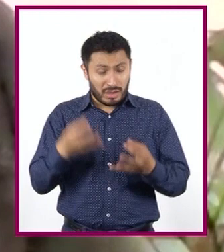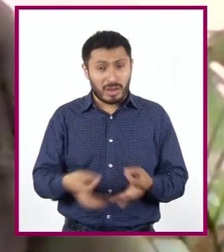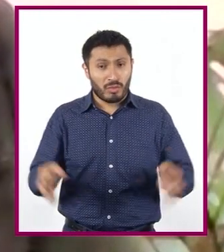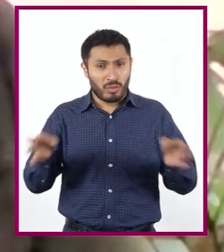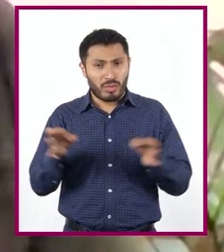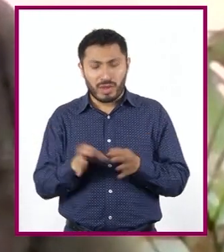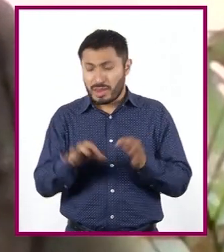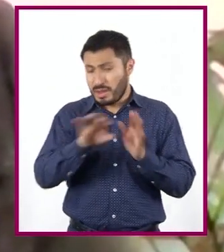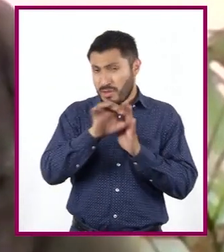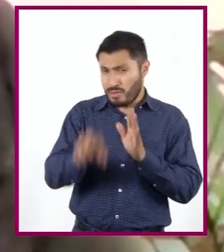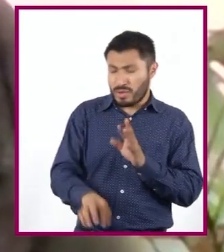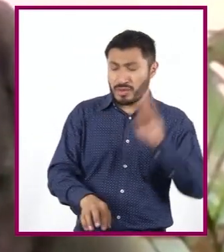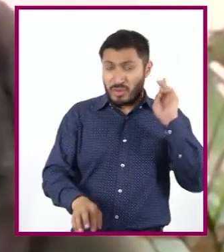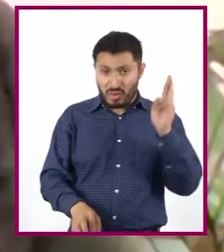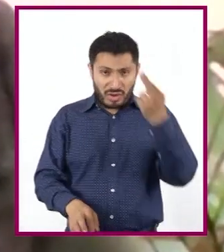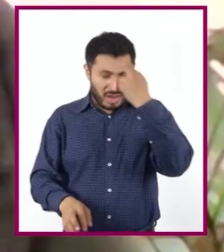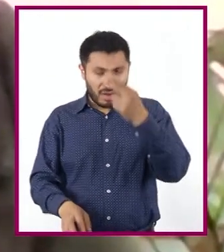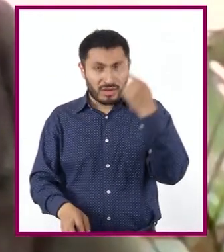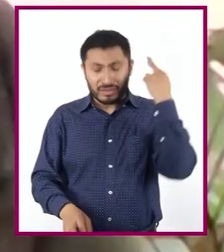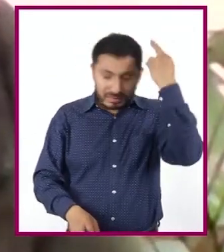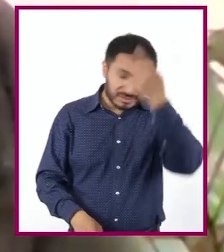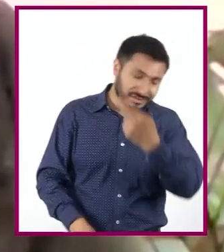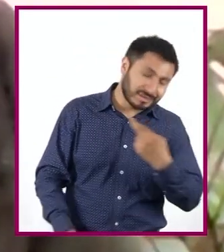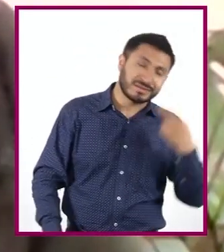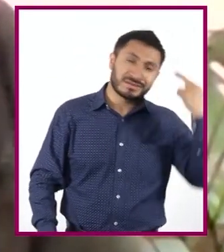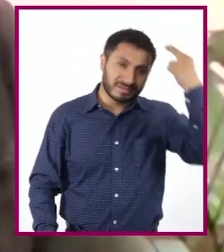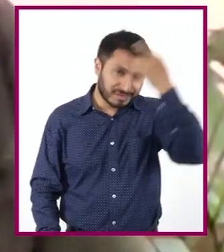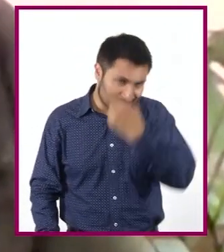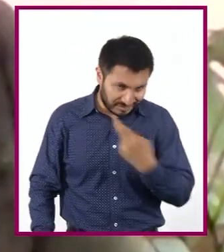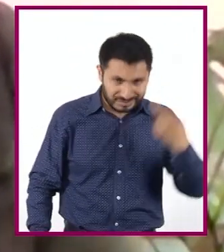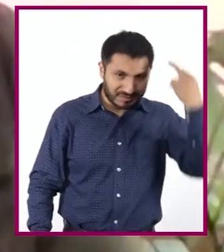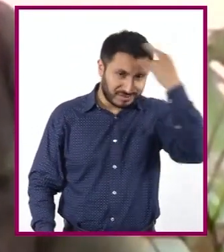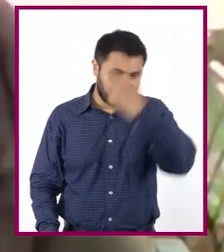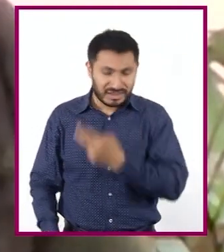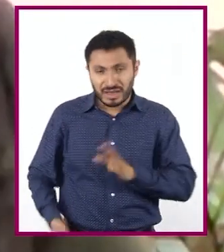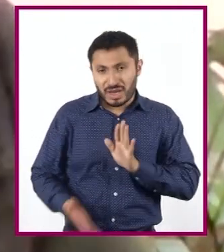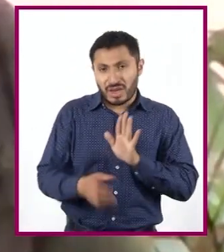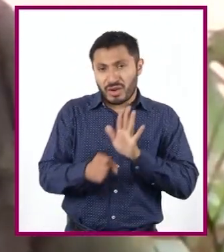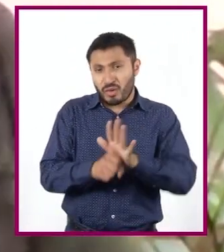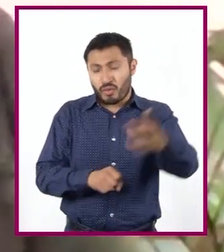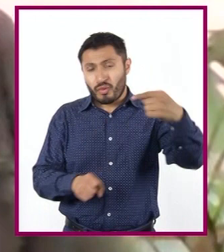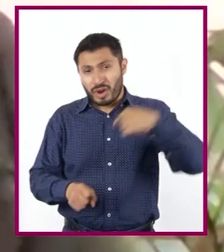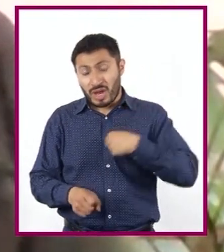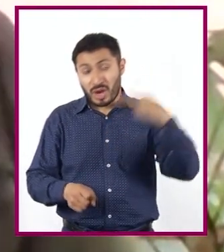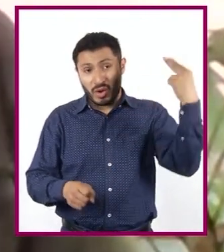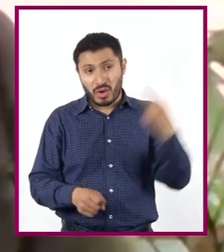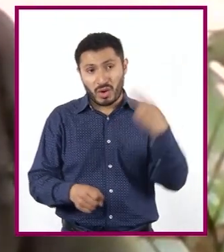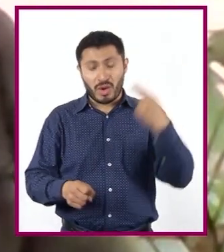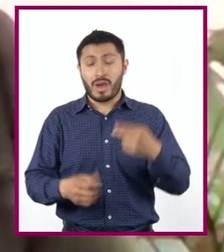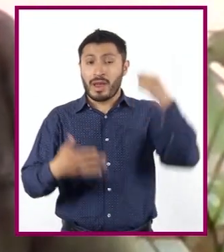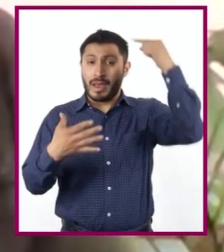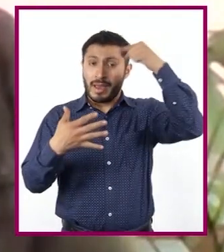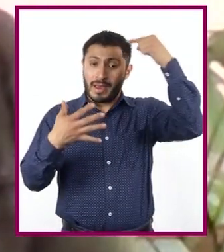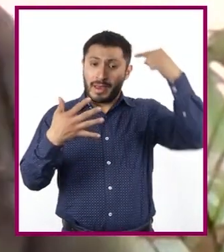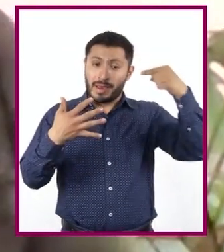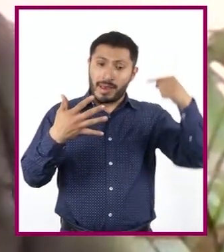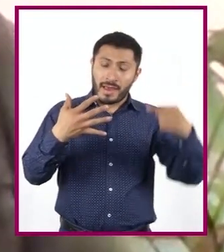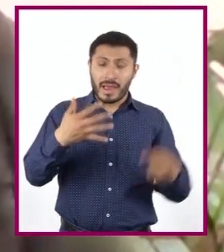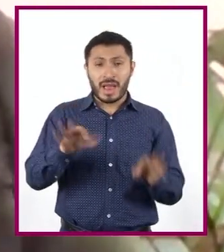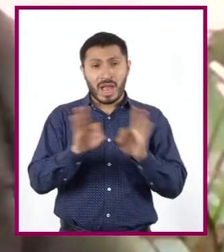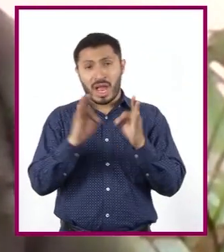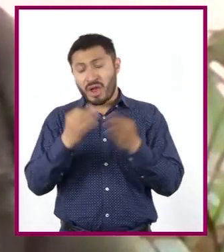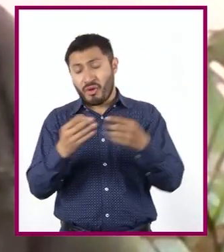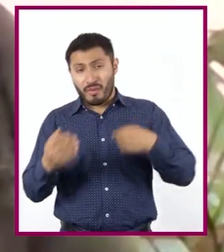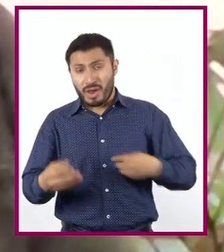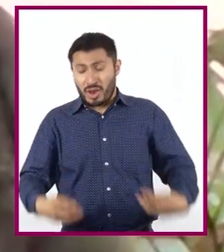Que merece cualquier libro, ¿no? Entonces sí requiere disciplina, sin duda alguna. ¿Y qué haces tú cuando un libro en las primeras 10